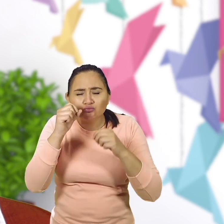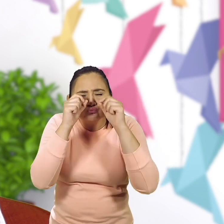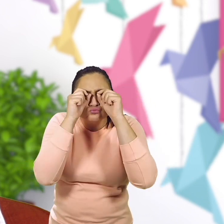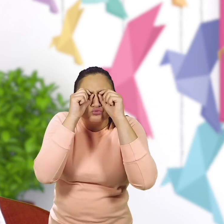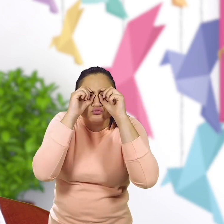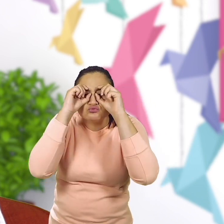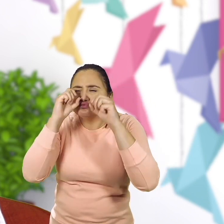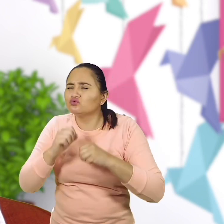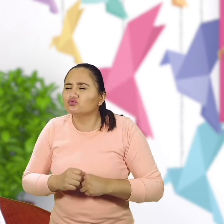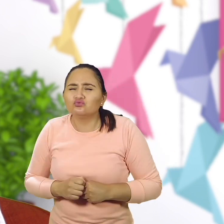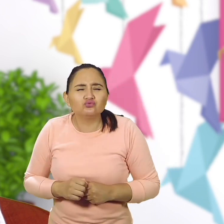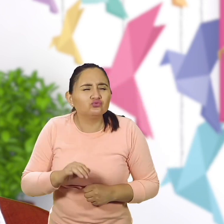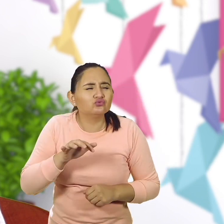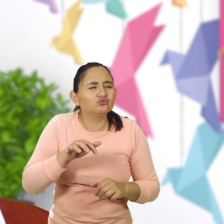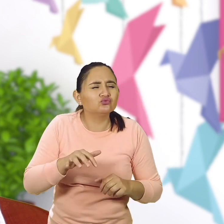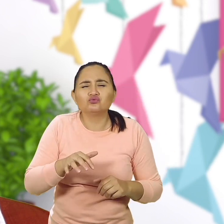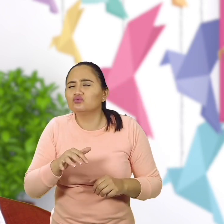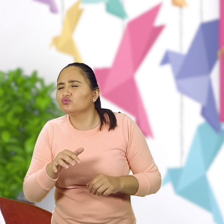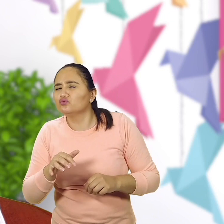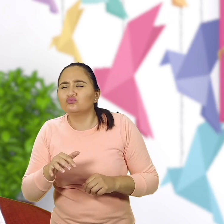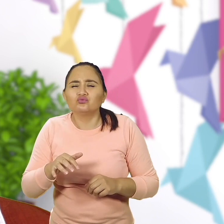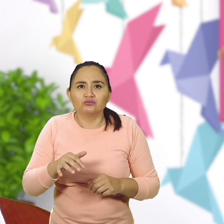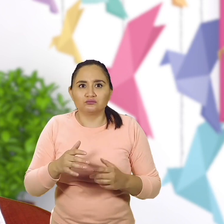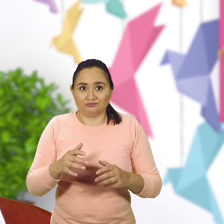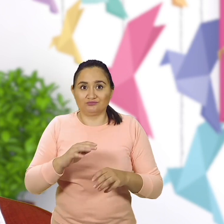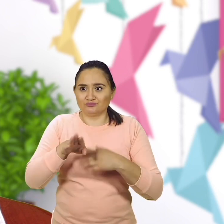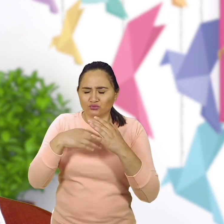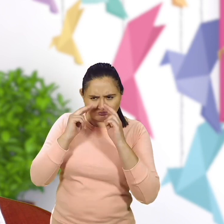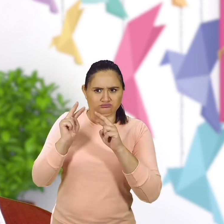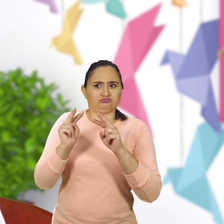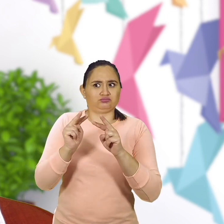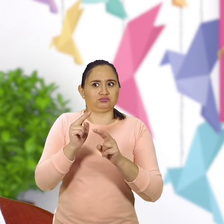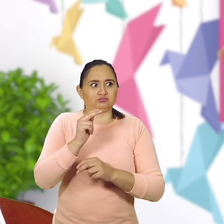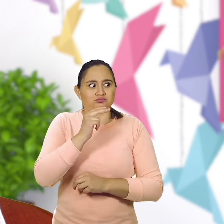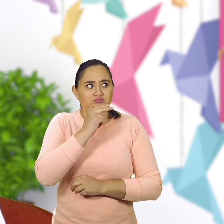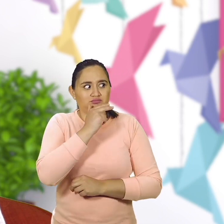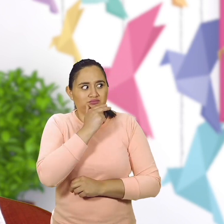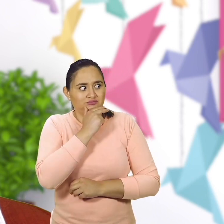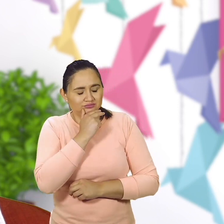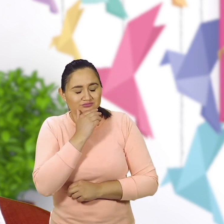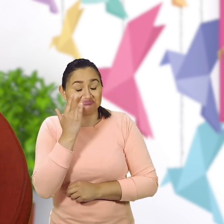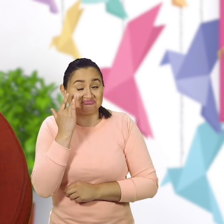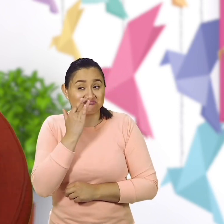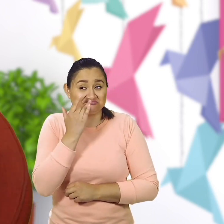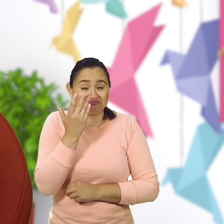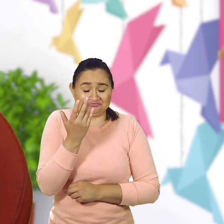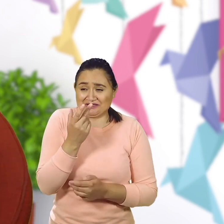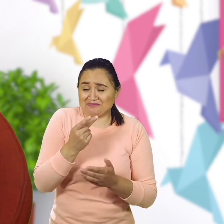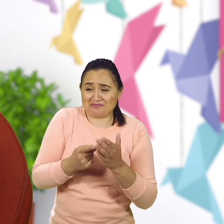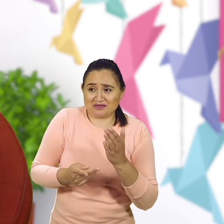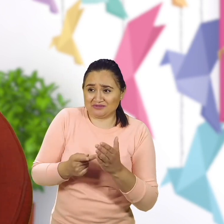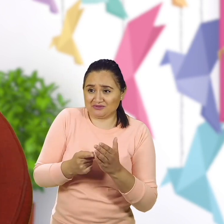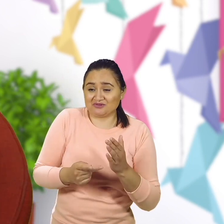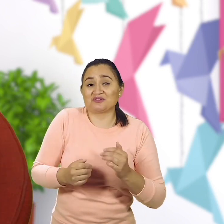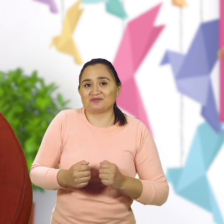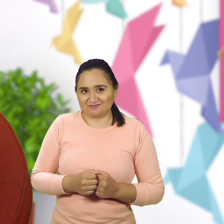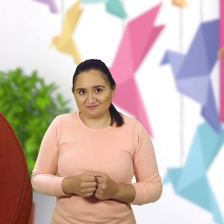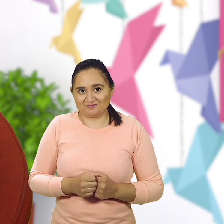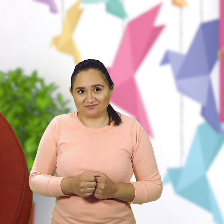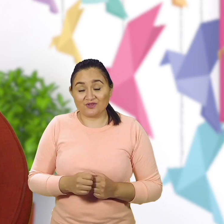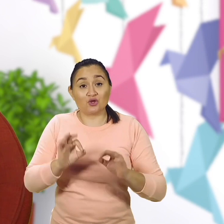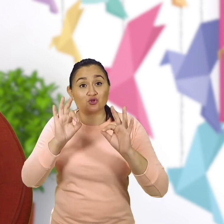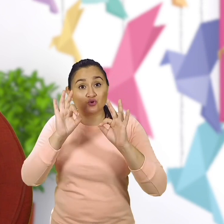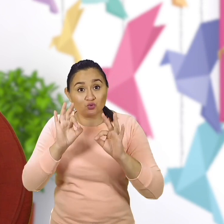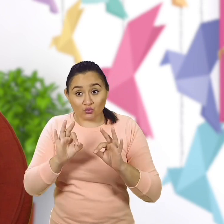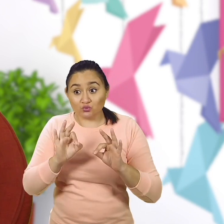se habían convertido en dos insignificantes puntitos negros que salían por encima de su nariz. Aunque nadie supo con certeza